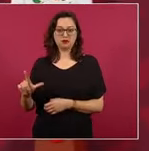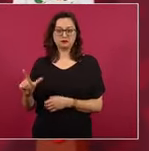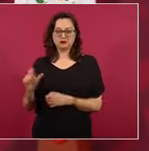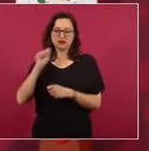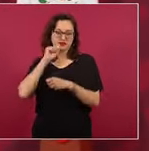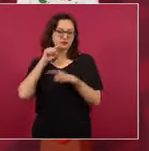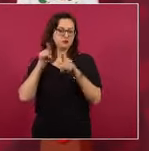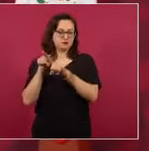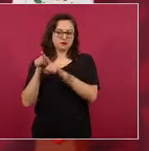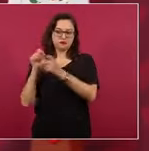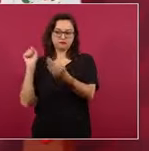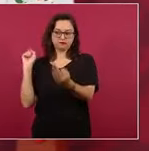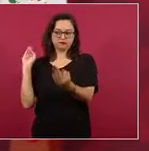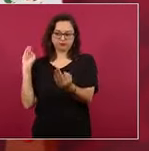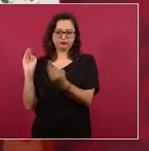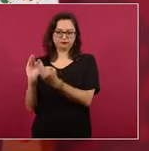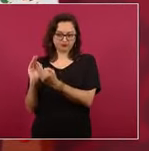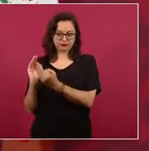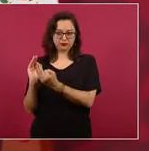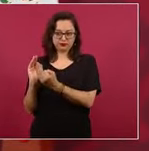cerca,